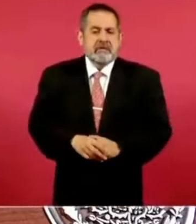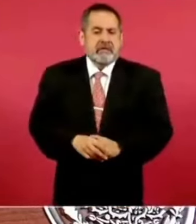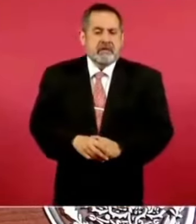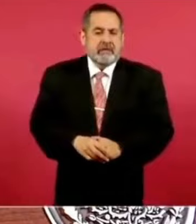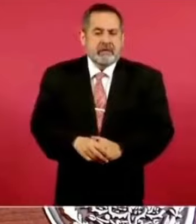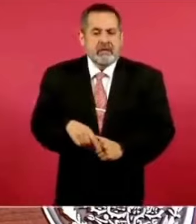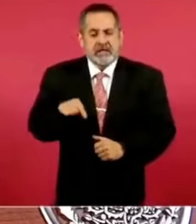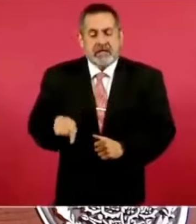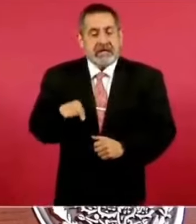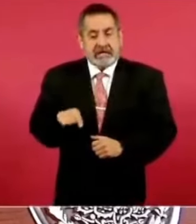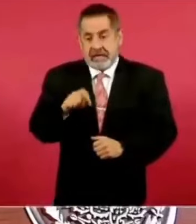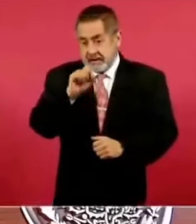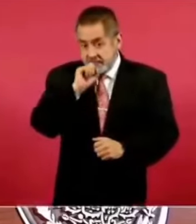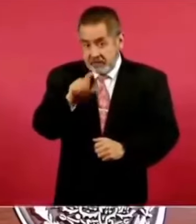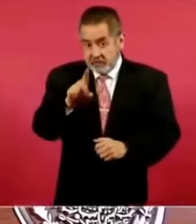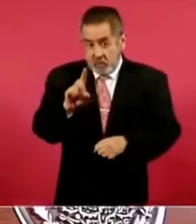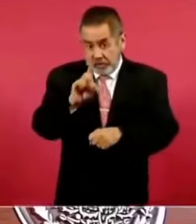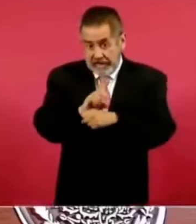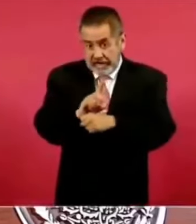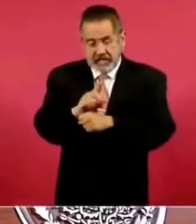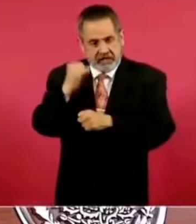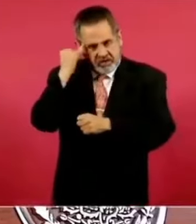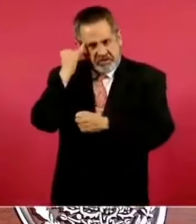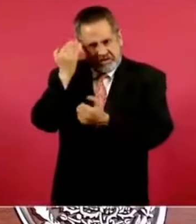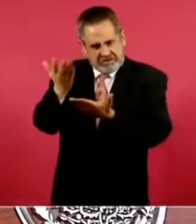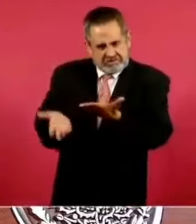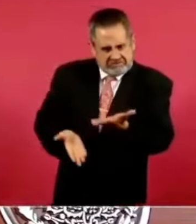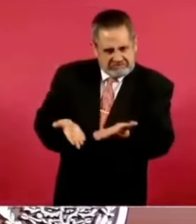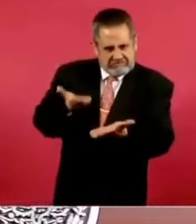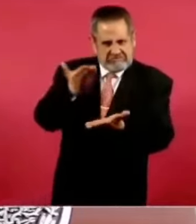1857. Y voy a presentar ese día